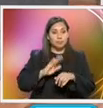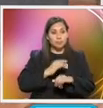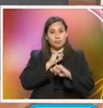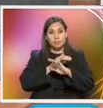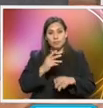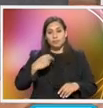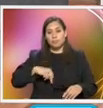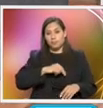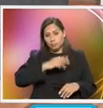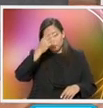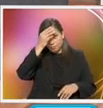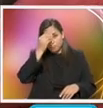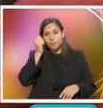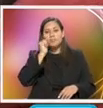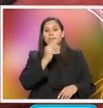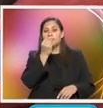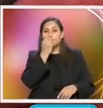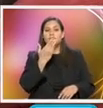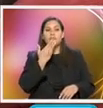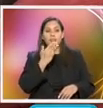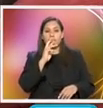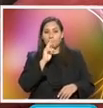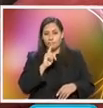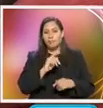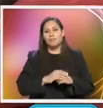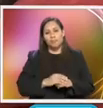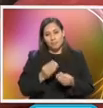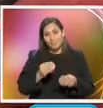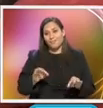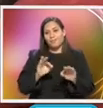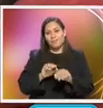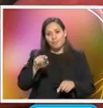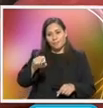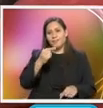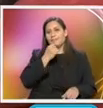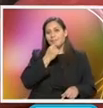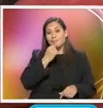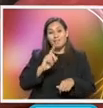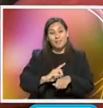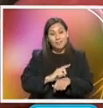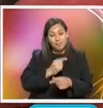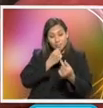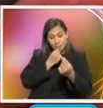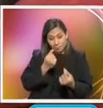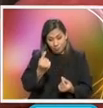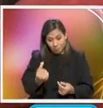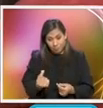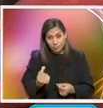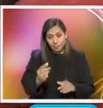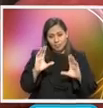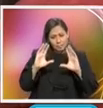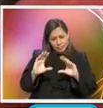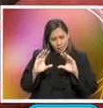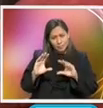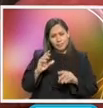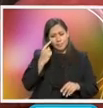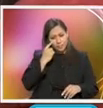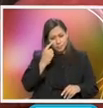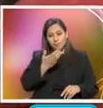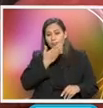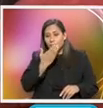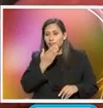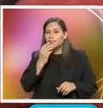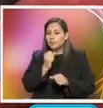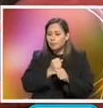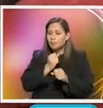y que aprendamos siempre a comer mejor, ¿no? Exactamente, importantísimo de los niños, sobre todo, si desde el chiquitos los inculcamos en estos buenos hábitos